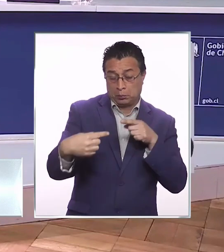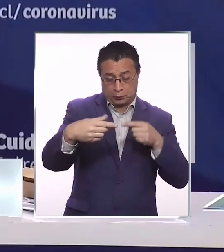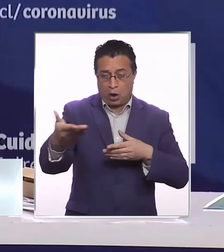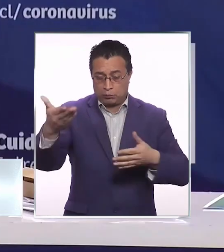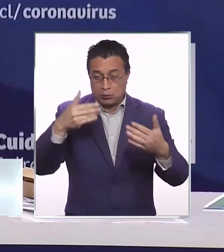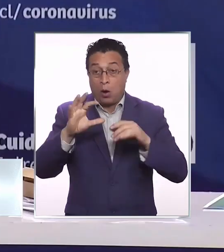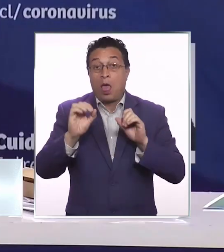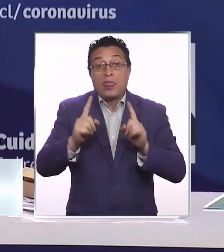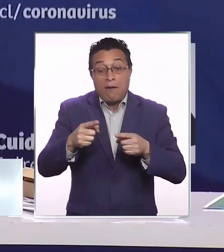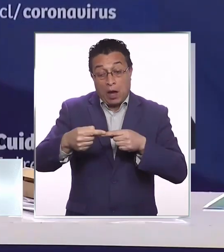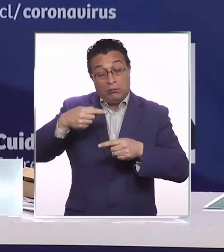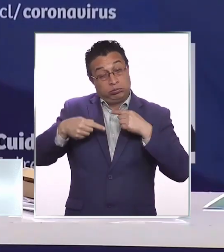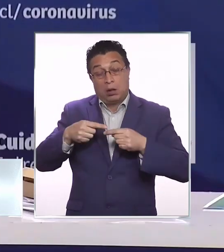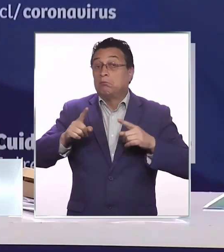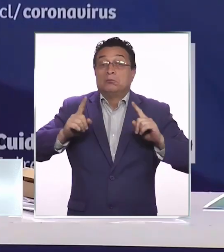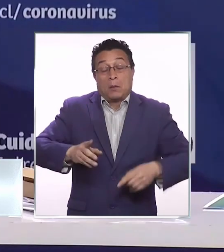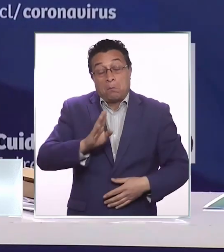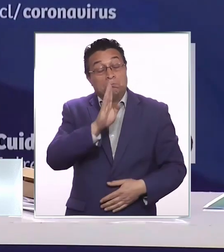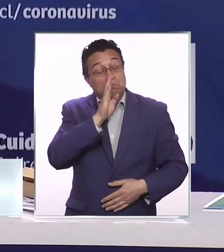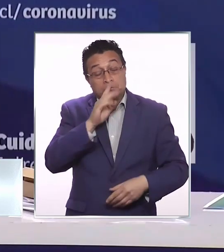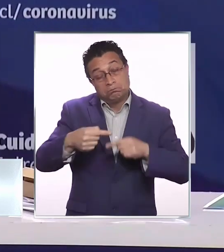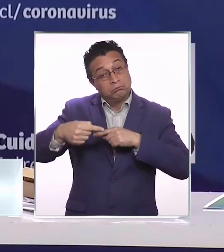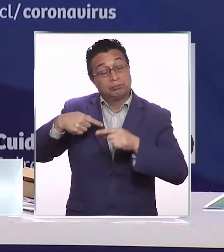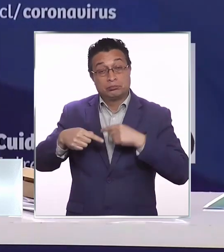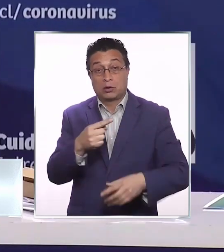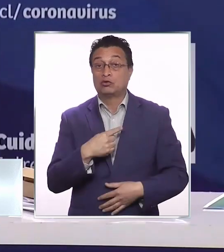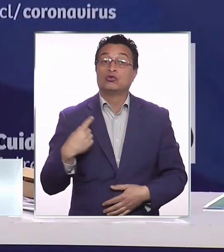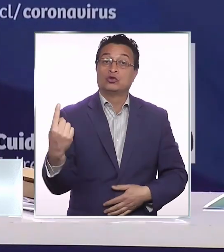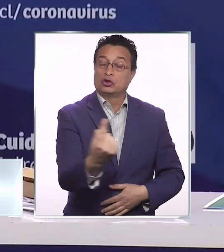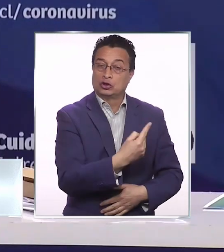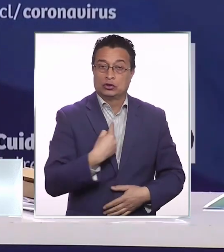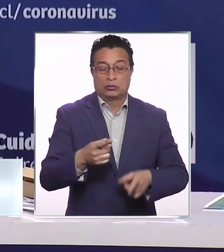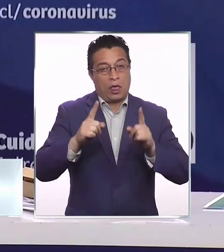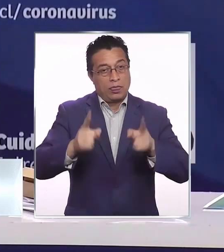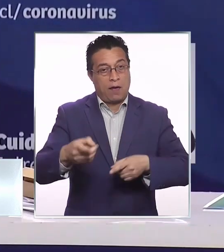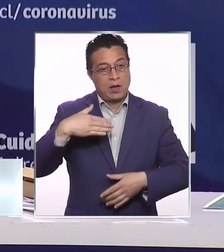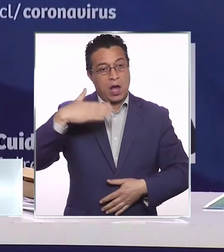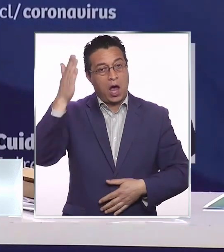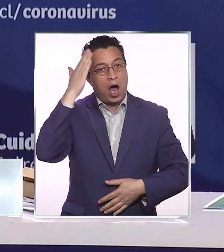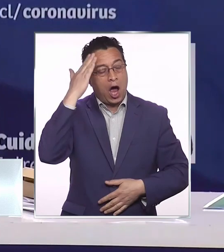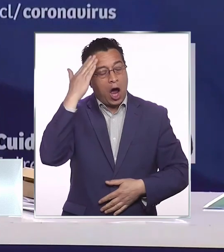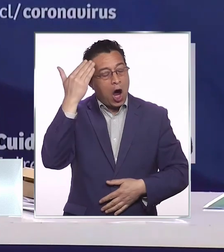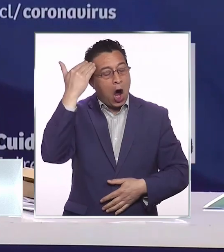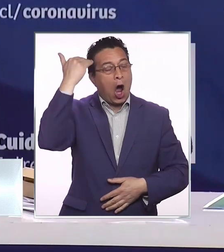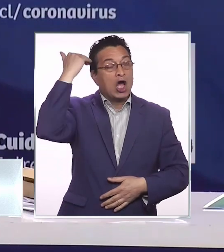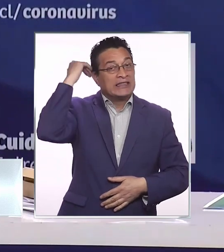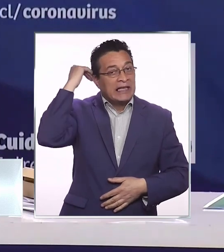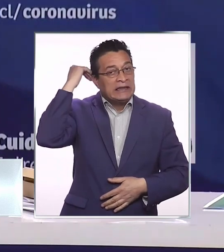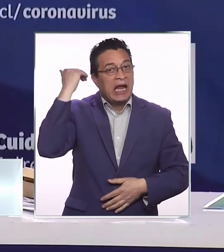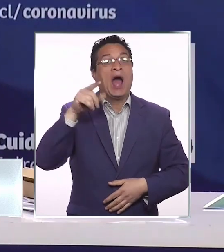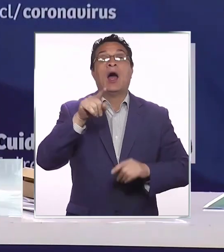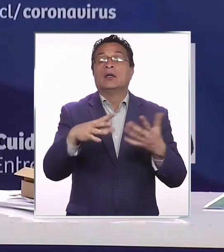divergentes. Y si hay que volver atrás, volveremos atrás. Si todos tenemos conciencia, y en muchos países ha ocurrido,